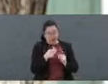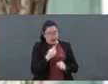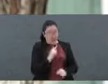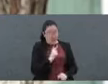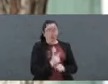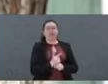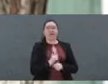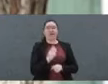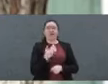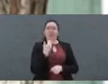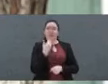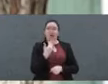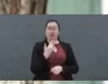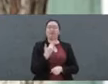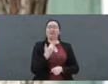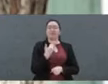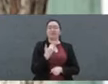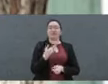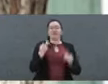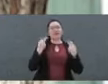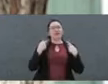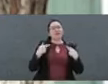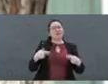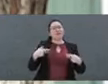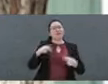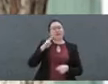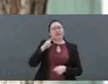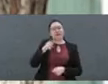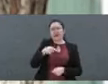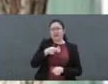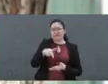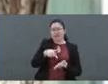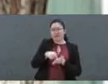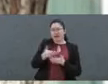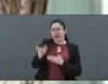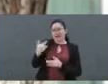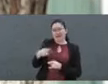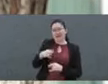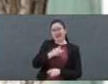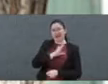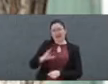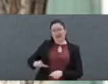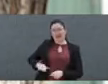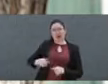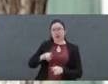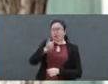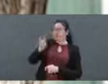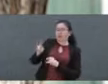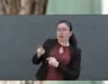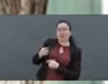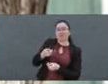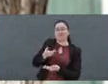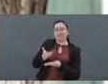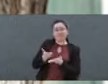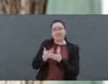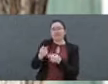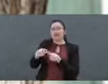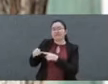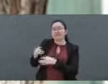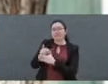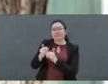campaña, pues en varios lugares tocaba estos temas. Yo quisiera pedirle, jefa de gobierno,